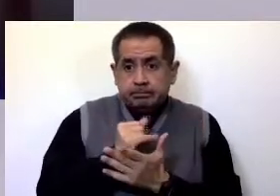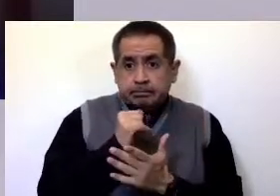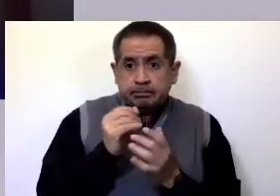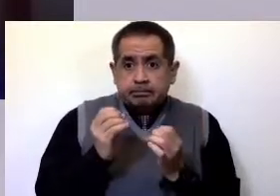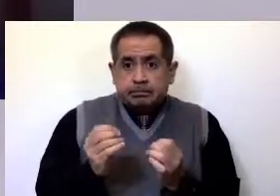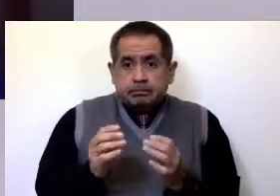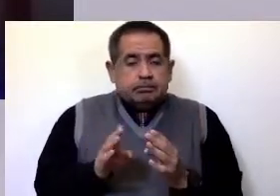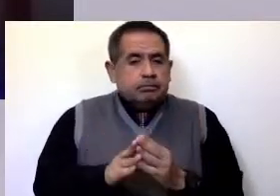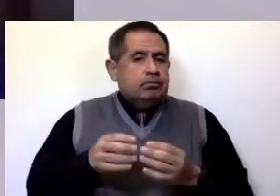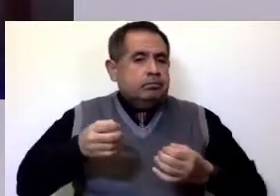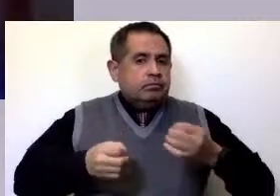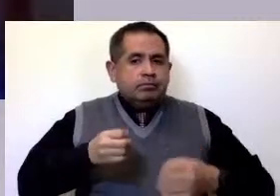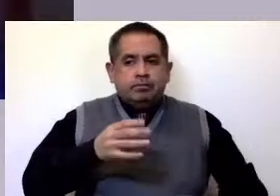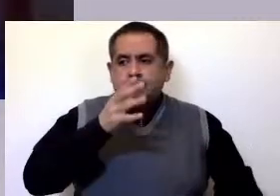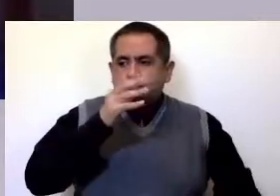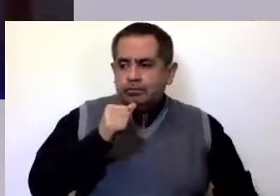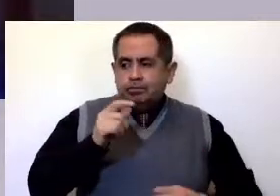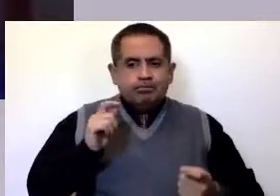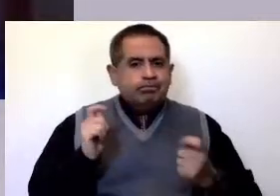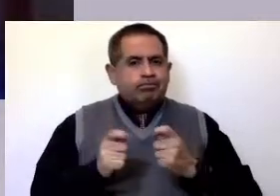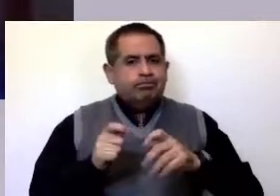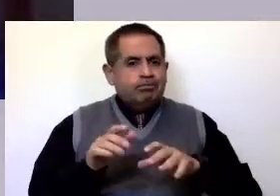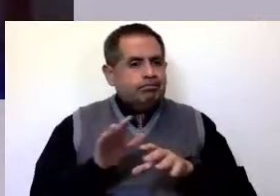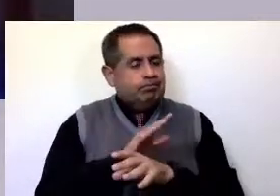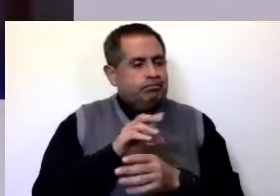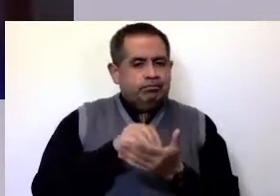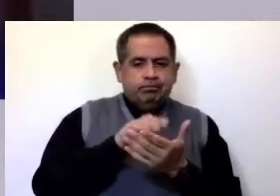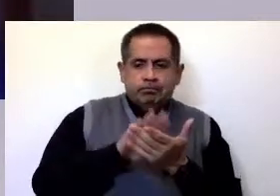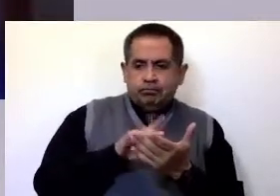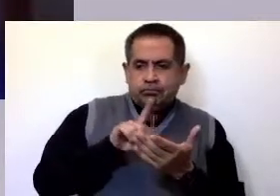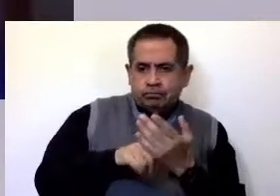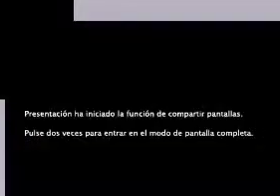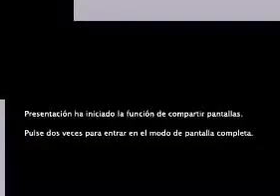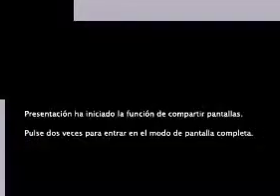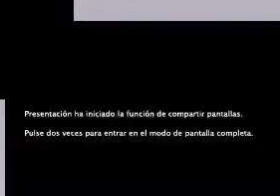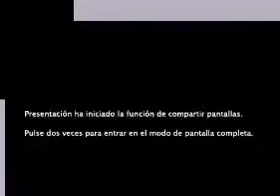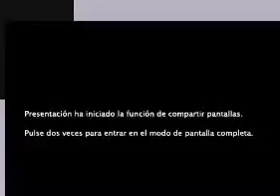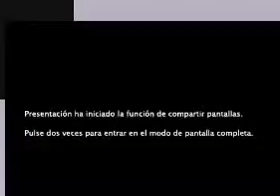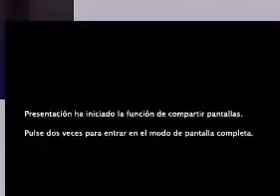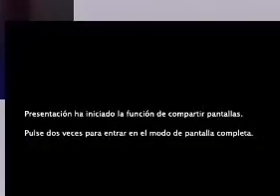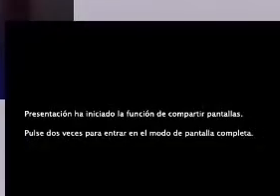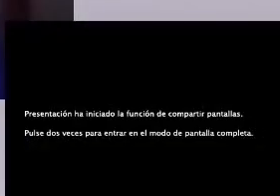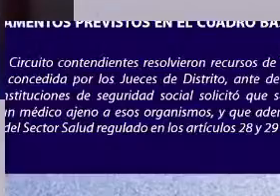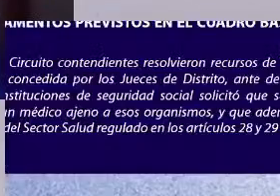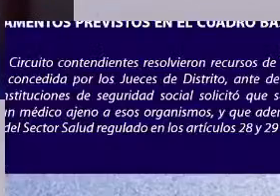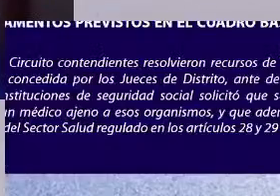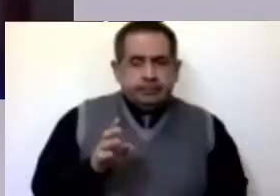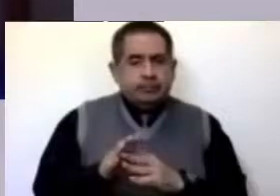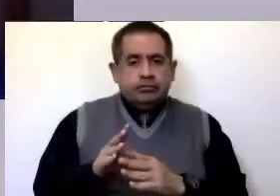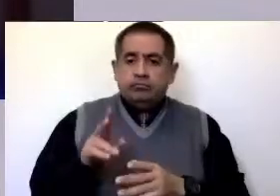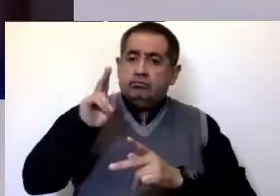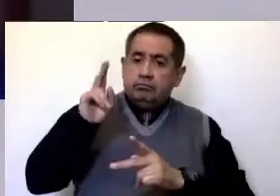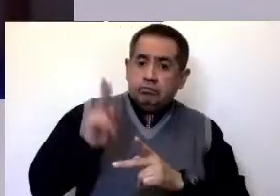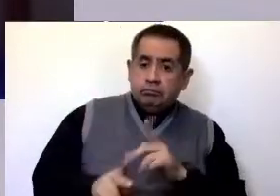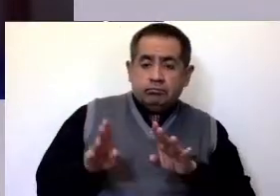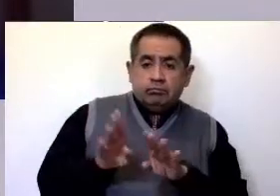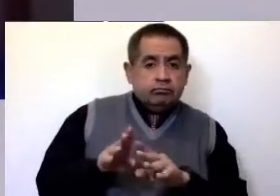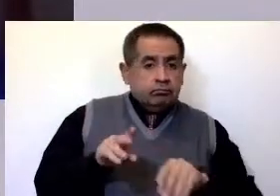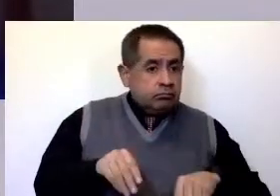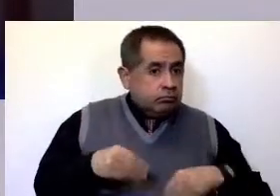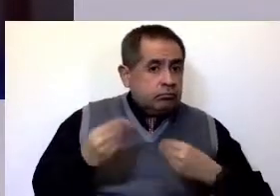de distrito no puede sustituirse en la valoración médica y ordenar directamente en la suspensión provisional el suministro o